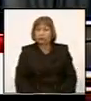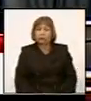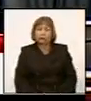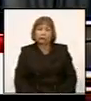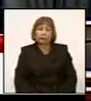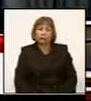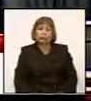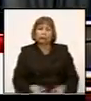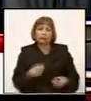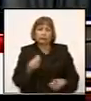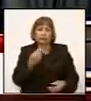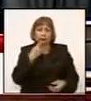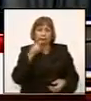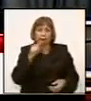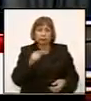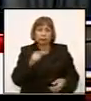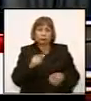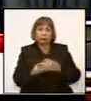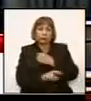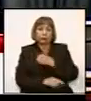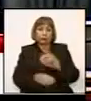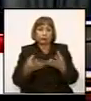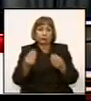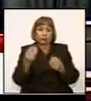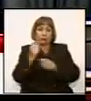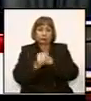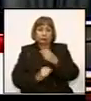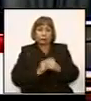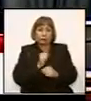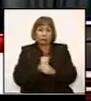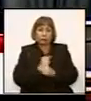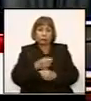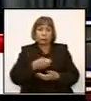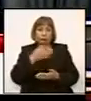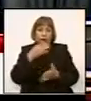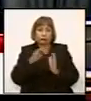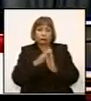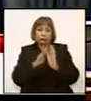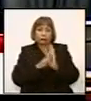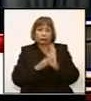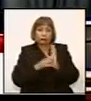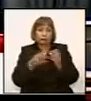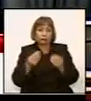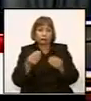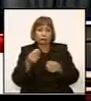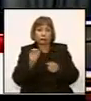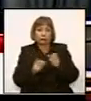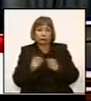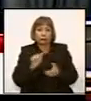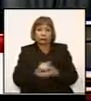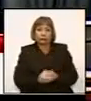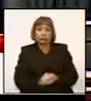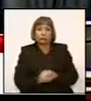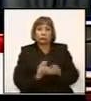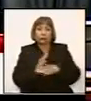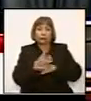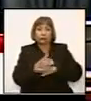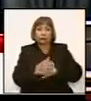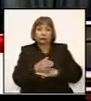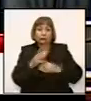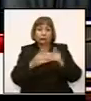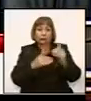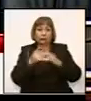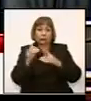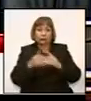presidente, porque este país durante muchos años ha mejorado la calidad de vida de muchos ciudadanos a través de la